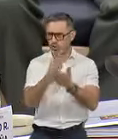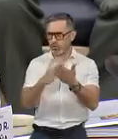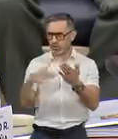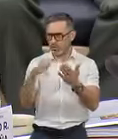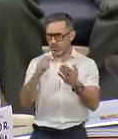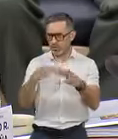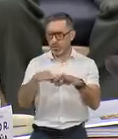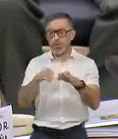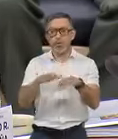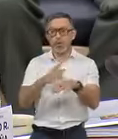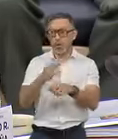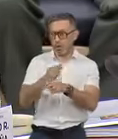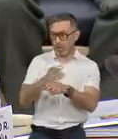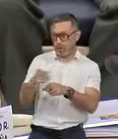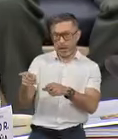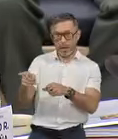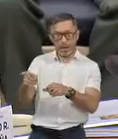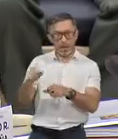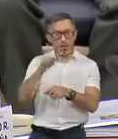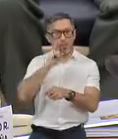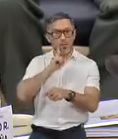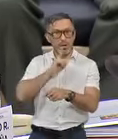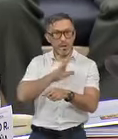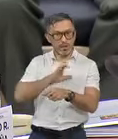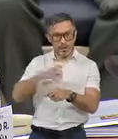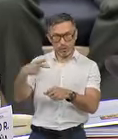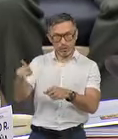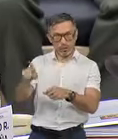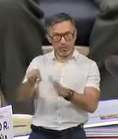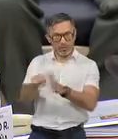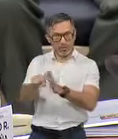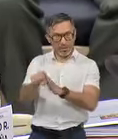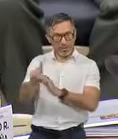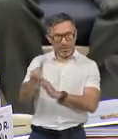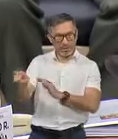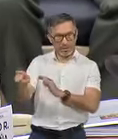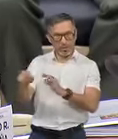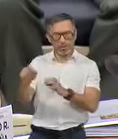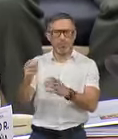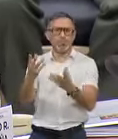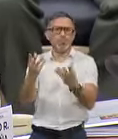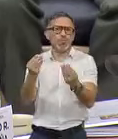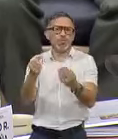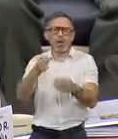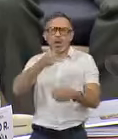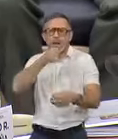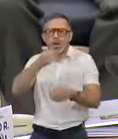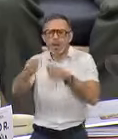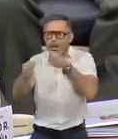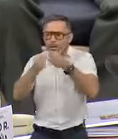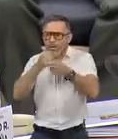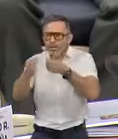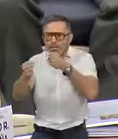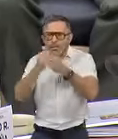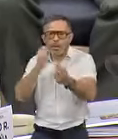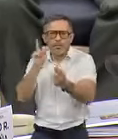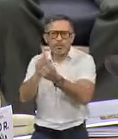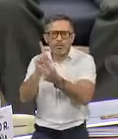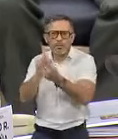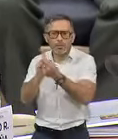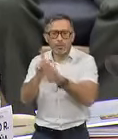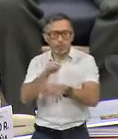la derecha no está en este monitoreo, pero tiene muchísimas entrevistas. No solo es el tiempo que aquí se ha